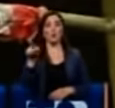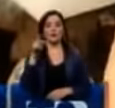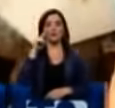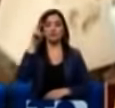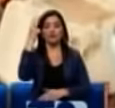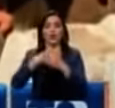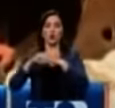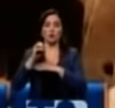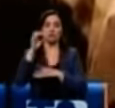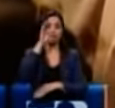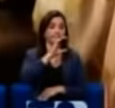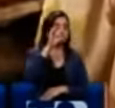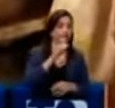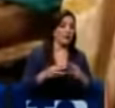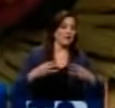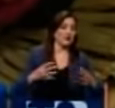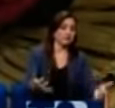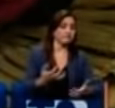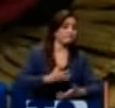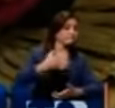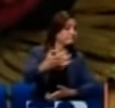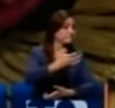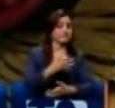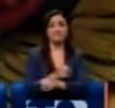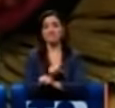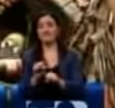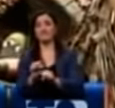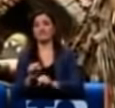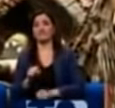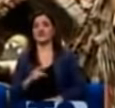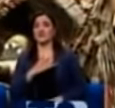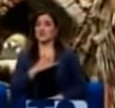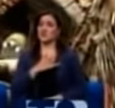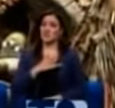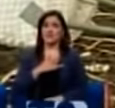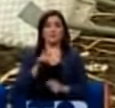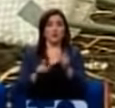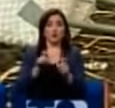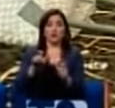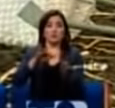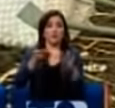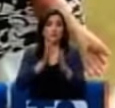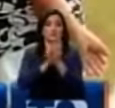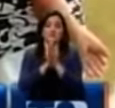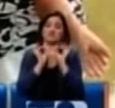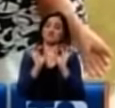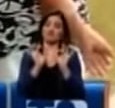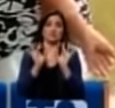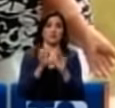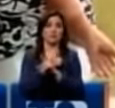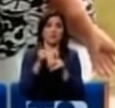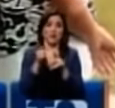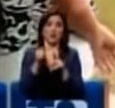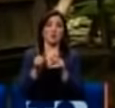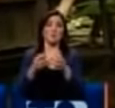con su hijo lo poco que quedó bueno dentro y fuera de su casa. Conmovido nos dice que si bien esta fue una desgracia con suerte, pues no se